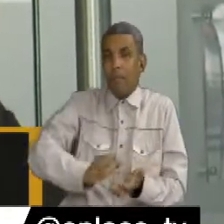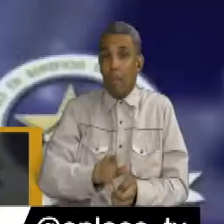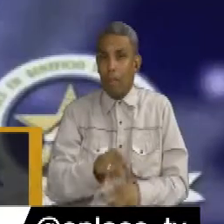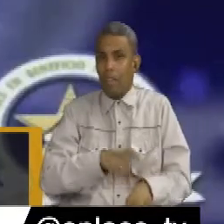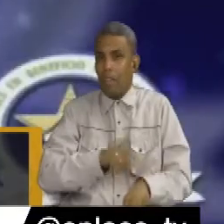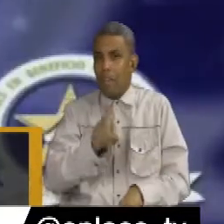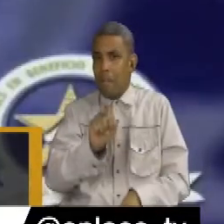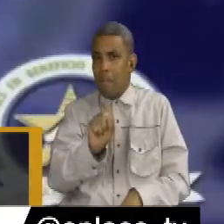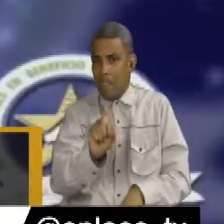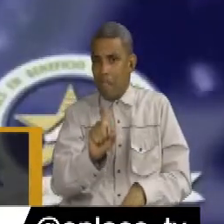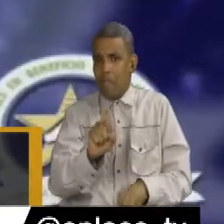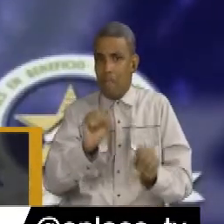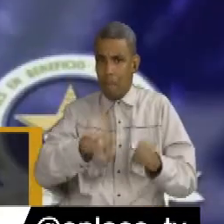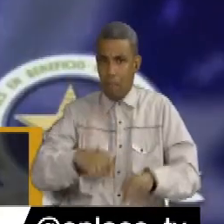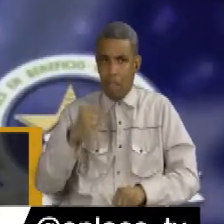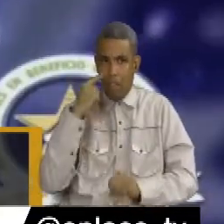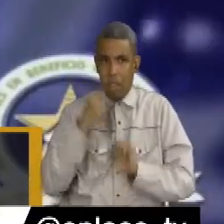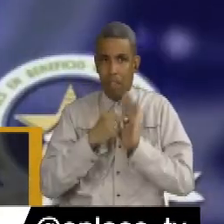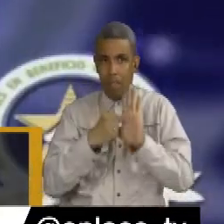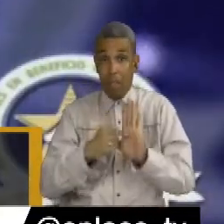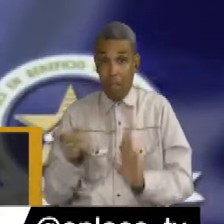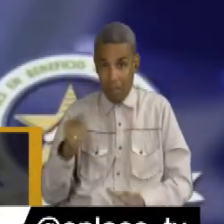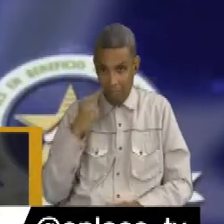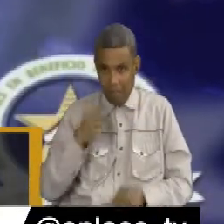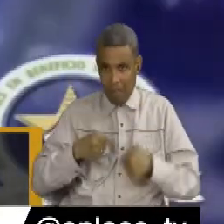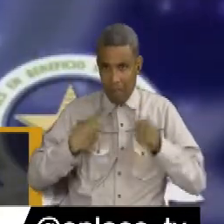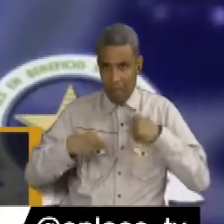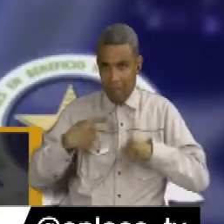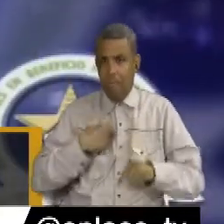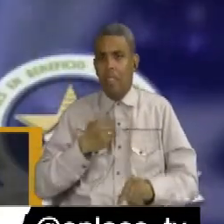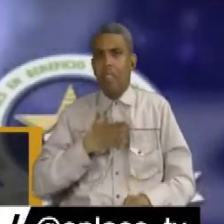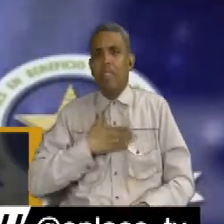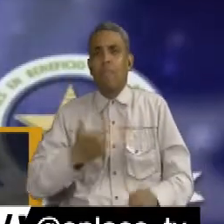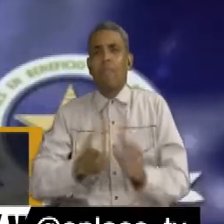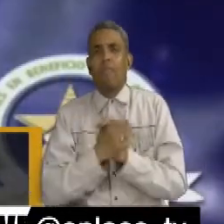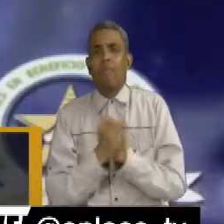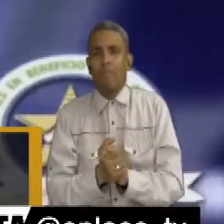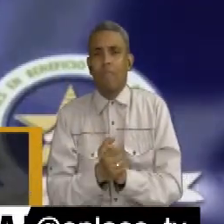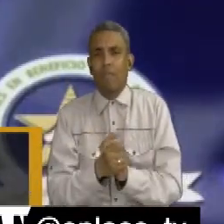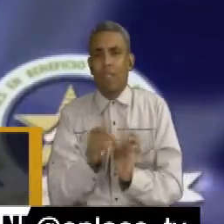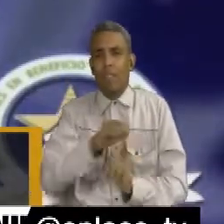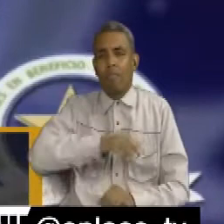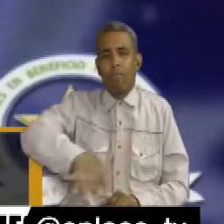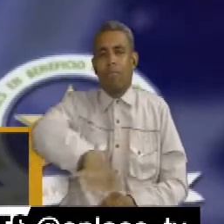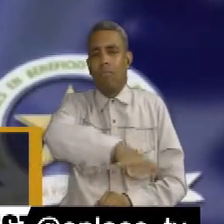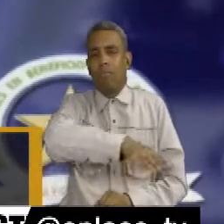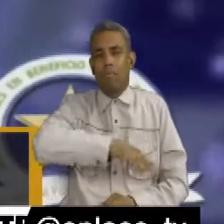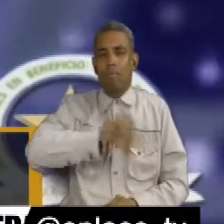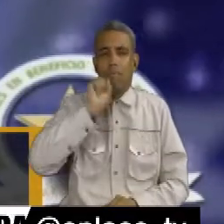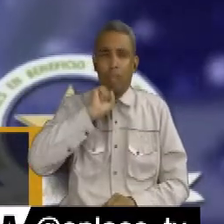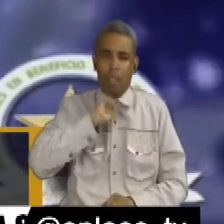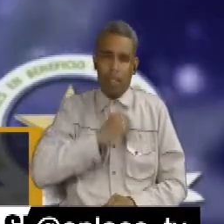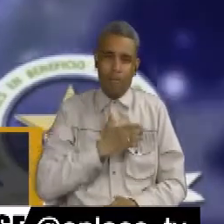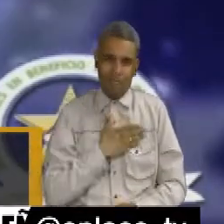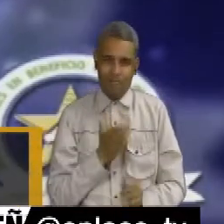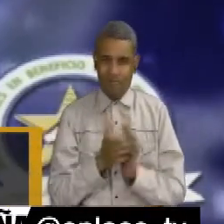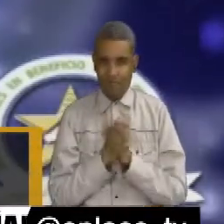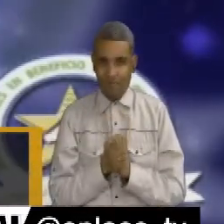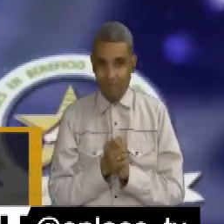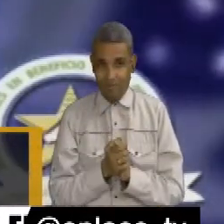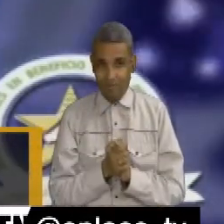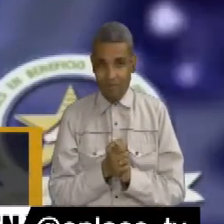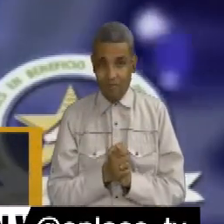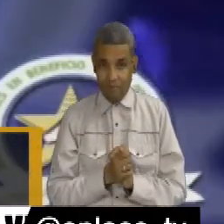Futuro. Para enviarnos un saludo muy cariñoso, afectivo, a esa región próspera de Barranca Bermeja, de todo